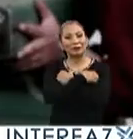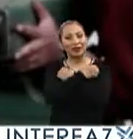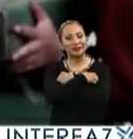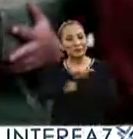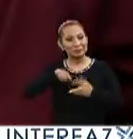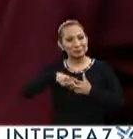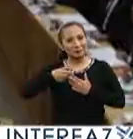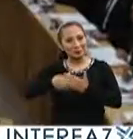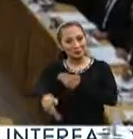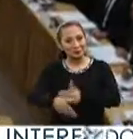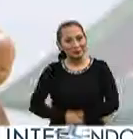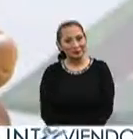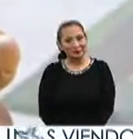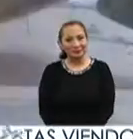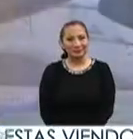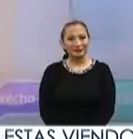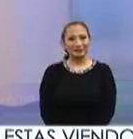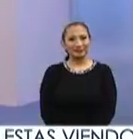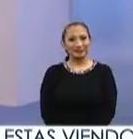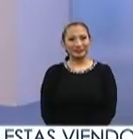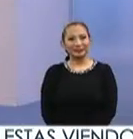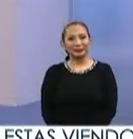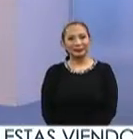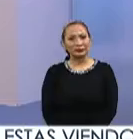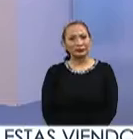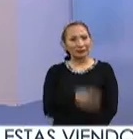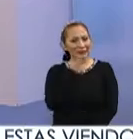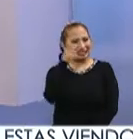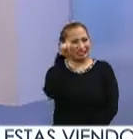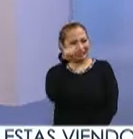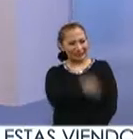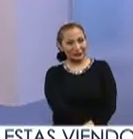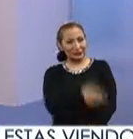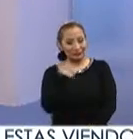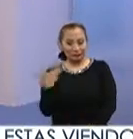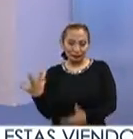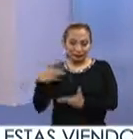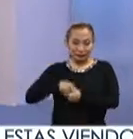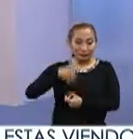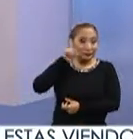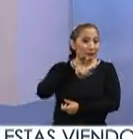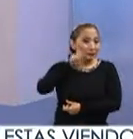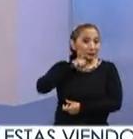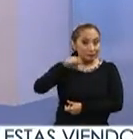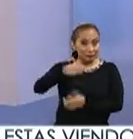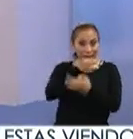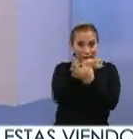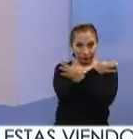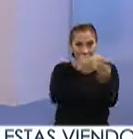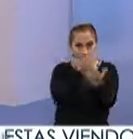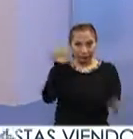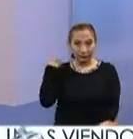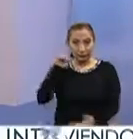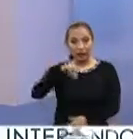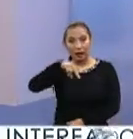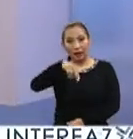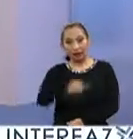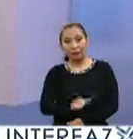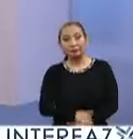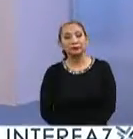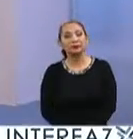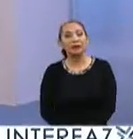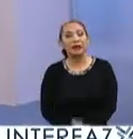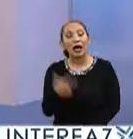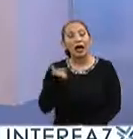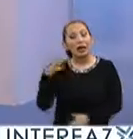educación. ¡Comenzamos! Y hablando sobre la incursión de las mujeres, un mensaje que ya adelantaban a Cristina,